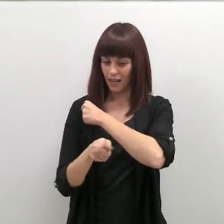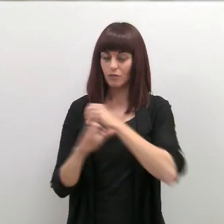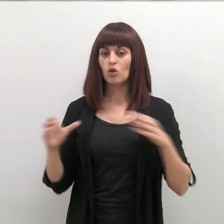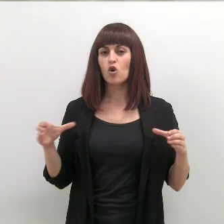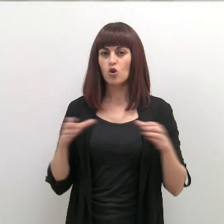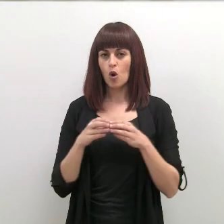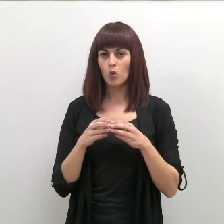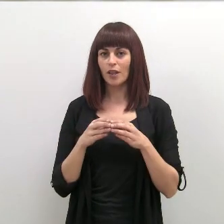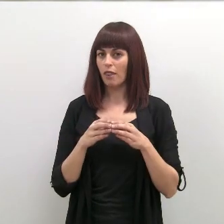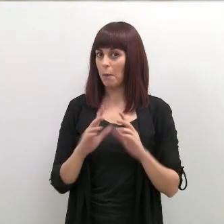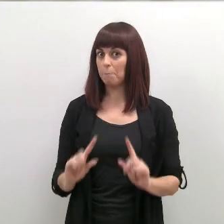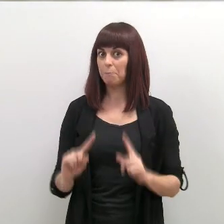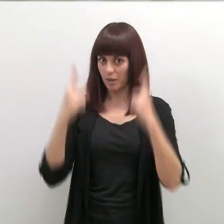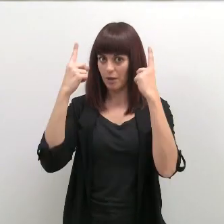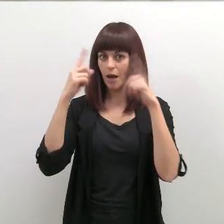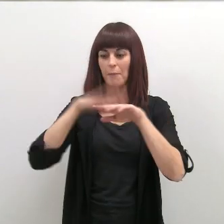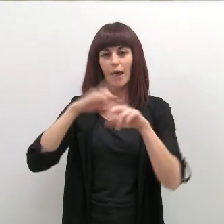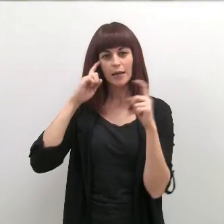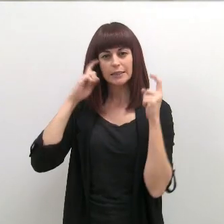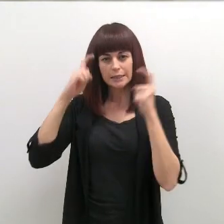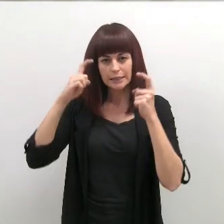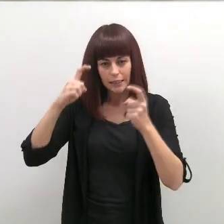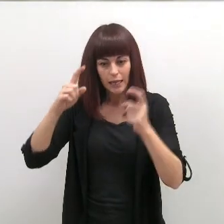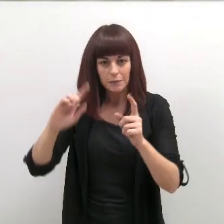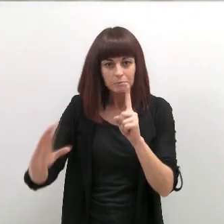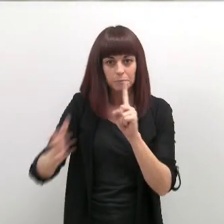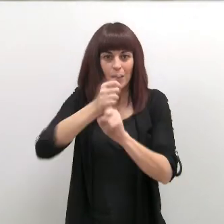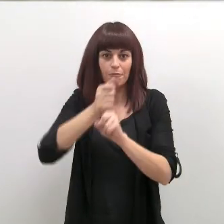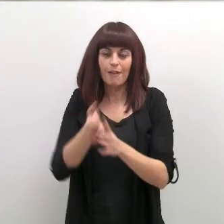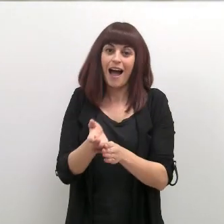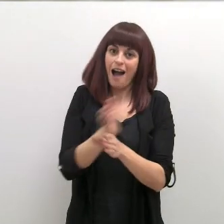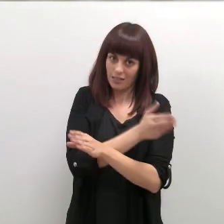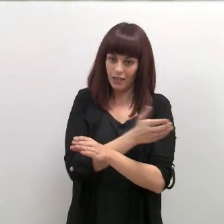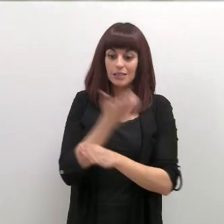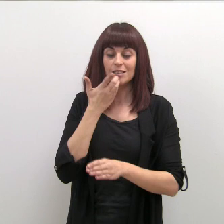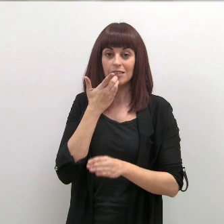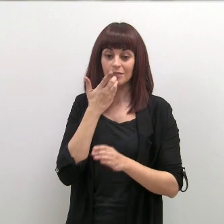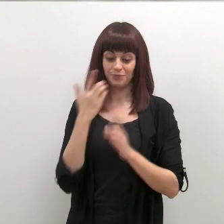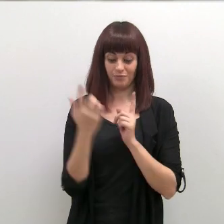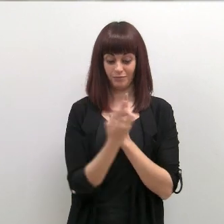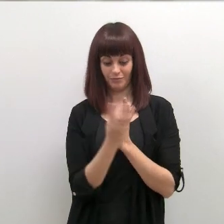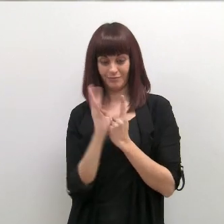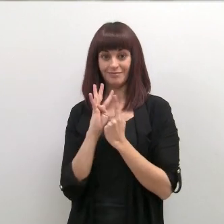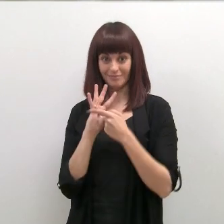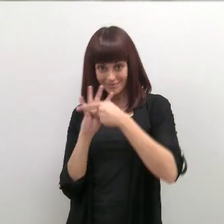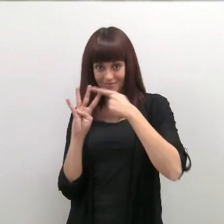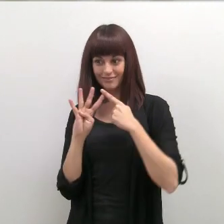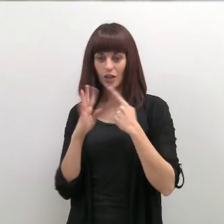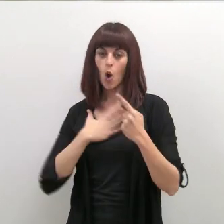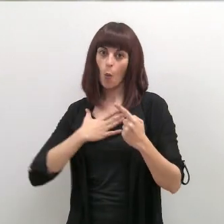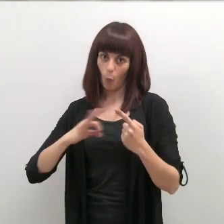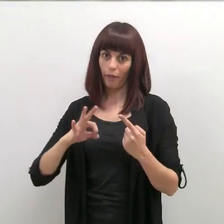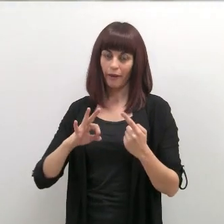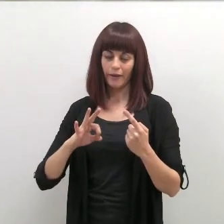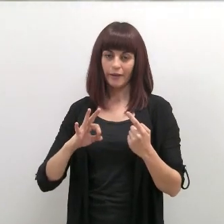sido pionera para intentar diagnosticar cuanto antes aquellos contactos estrechos que hayan podido pasar a